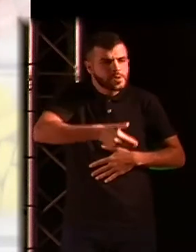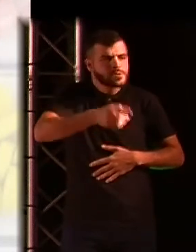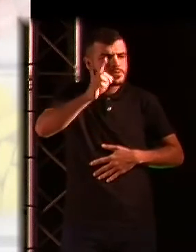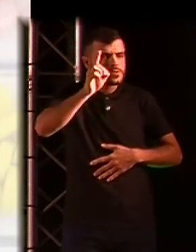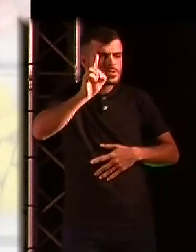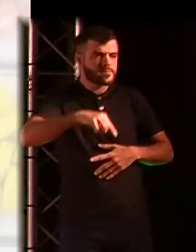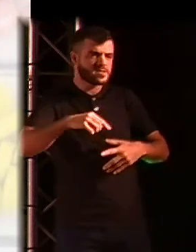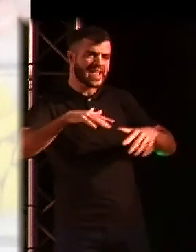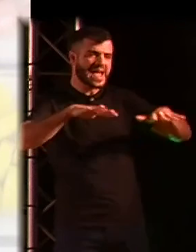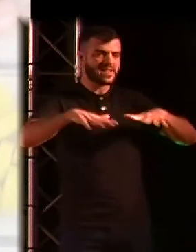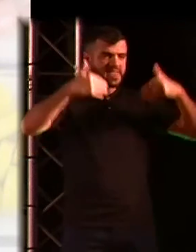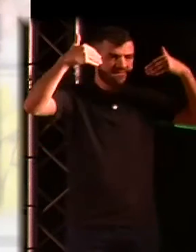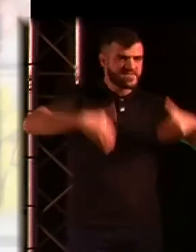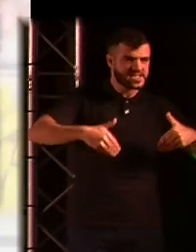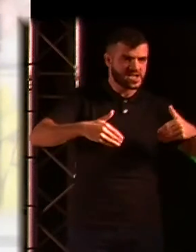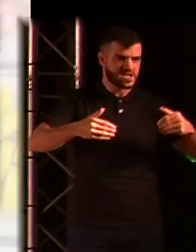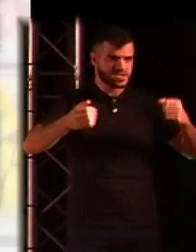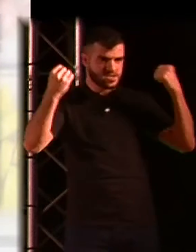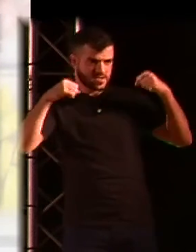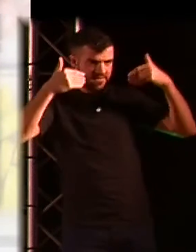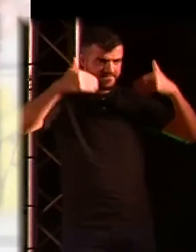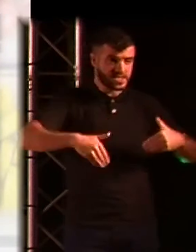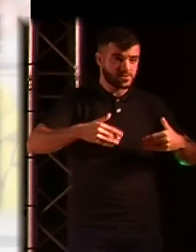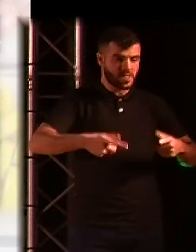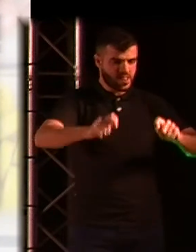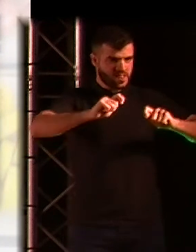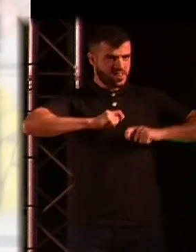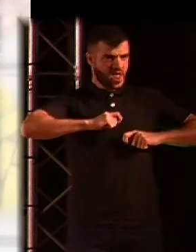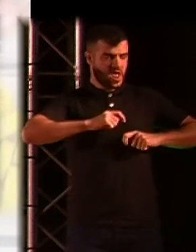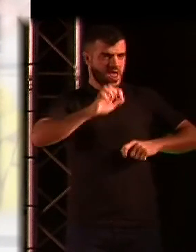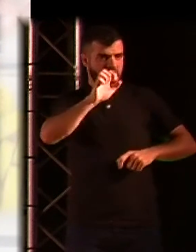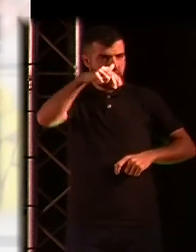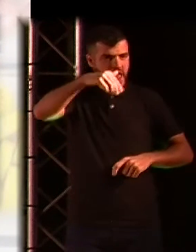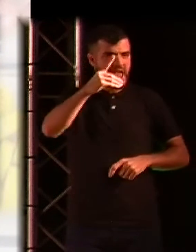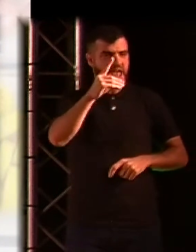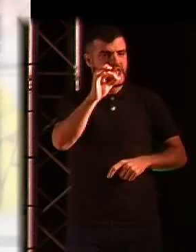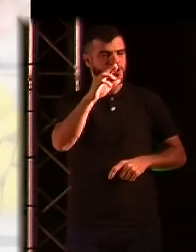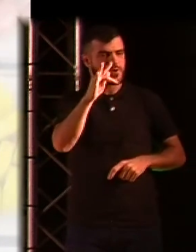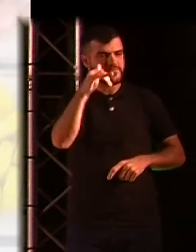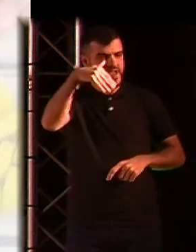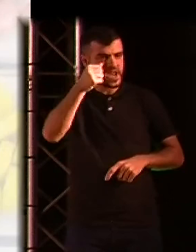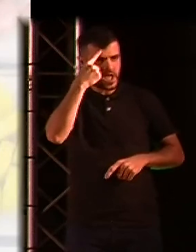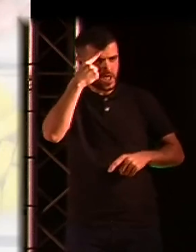físico. Las endorfinas que te propone, que te dan los ejercicios físicos, no te lo da ninguna pastillita.